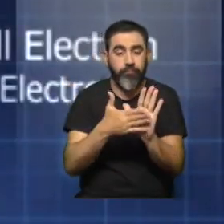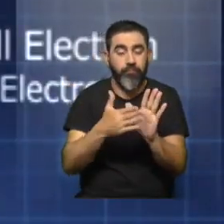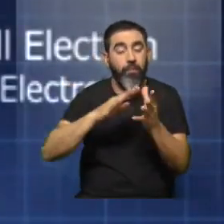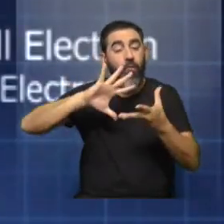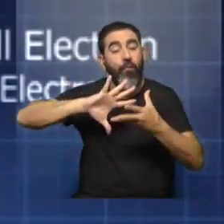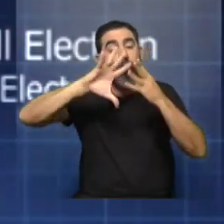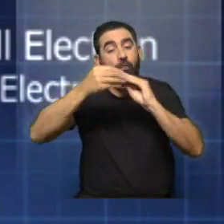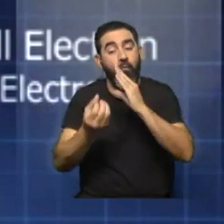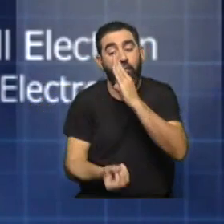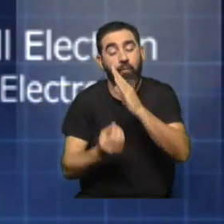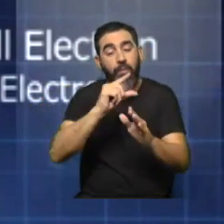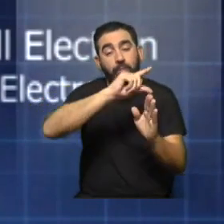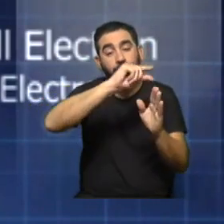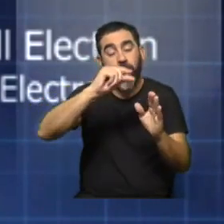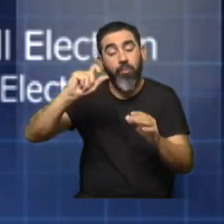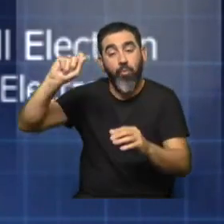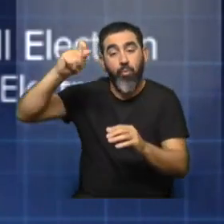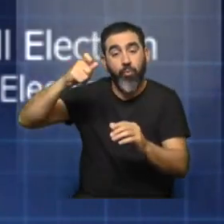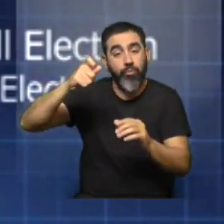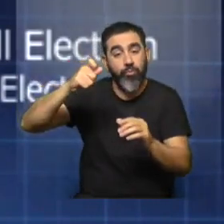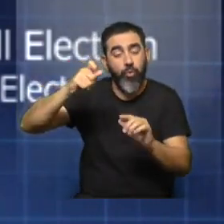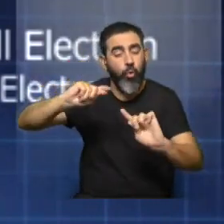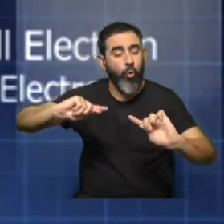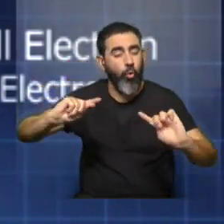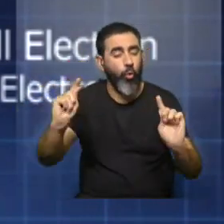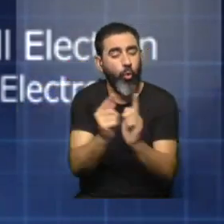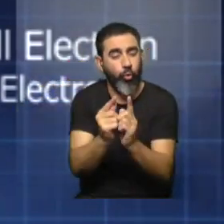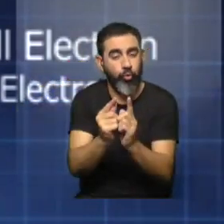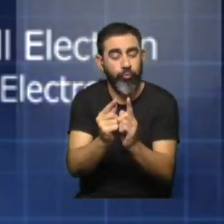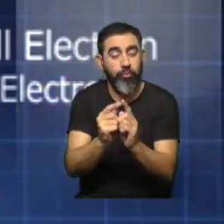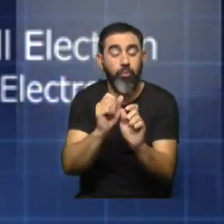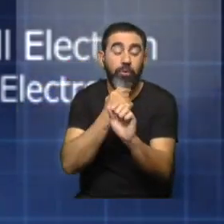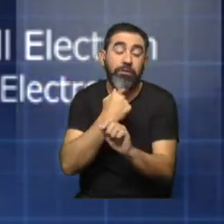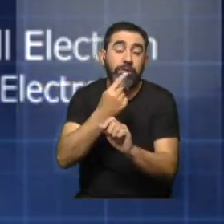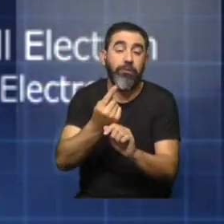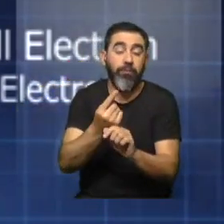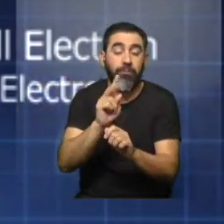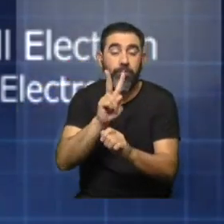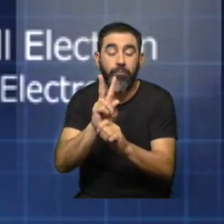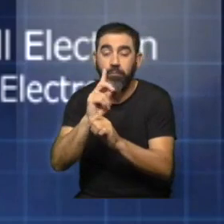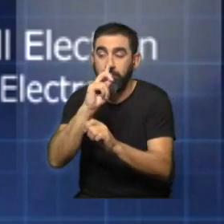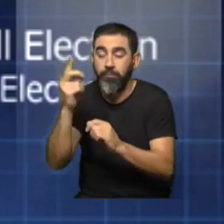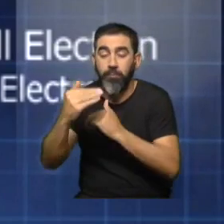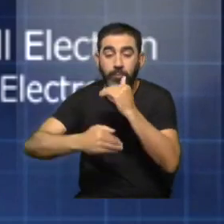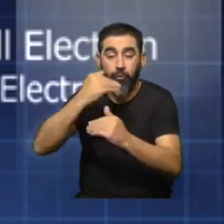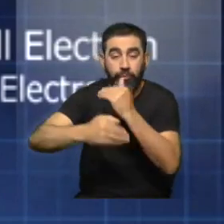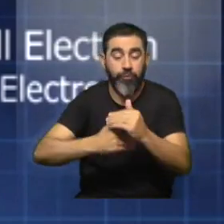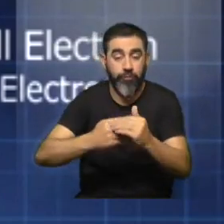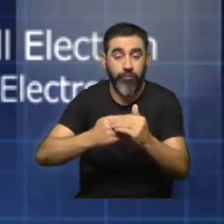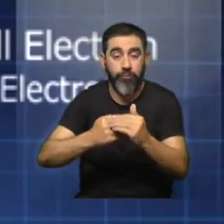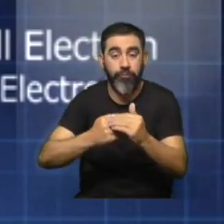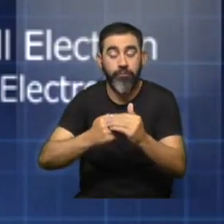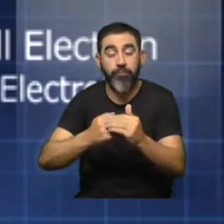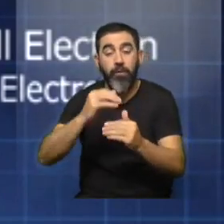forma de crear pulsos de luz extremadamente cortos que pueden utilizarse para medir los rápidos procesos en los que